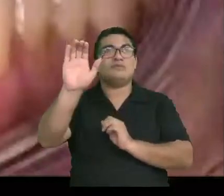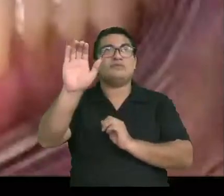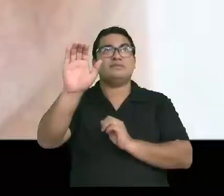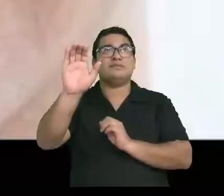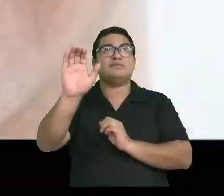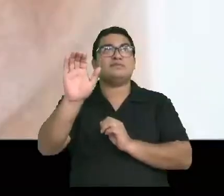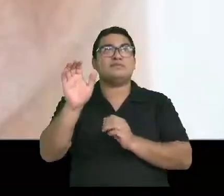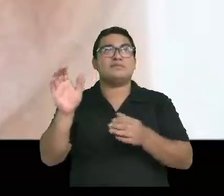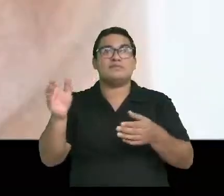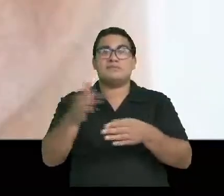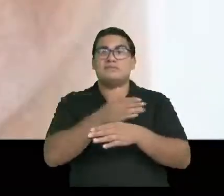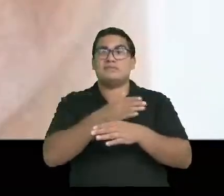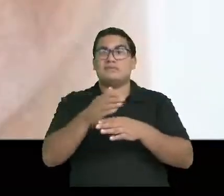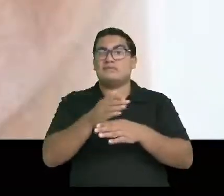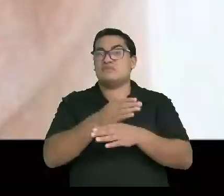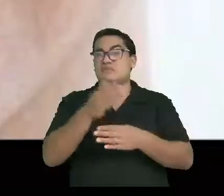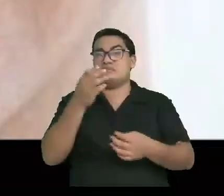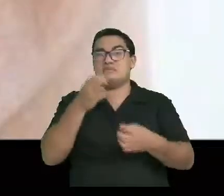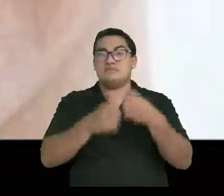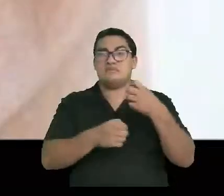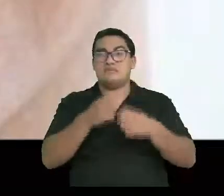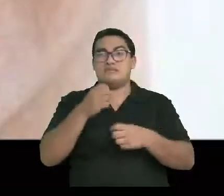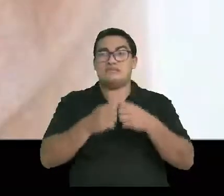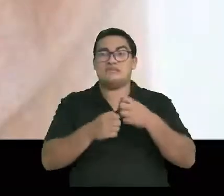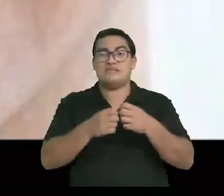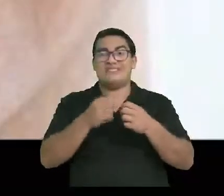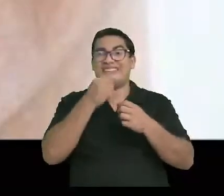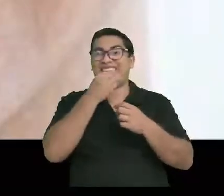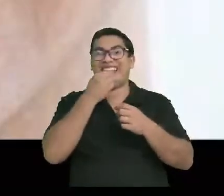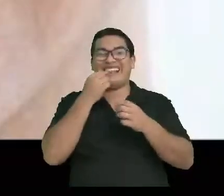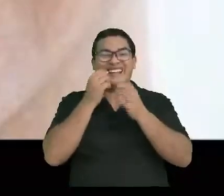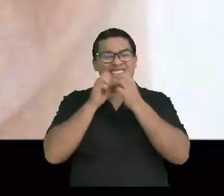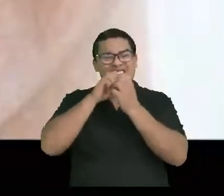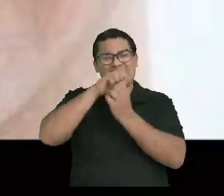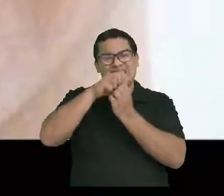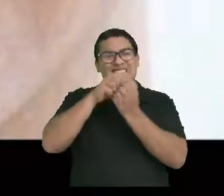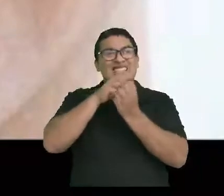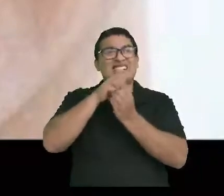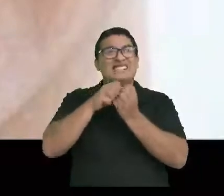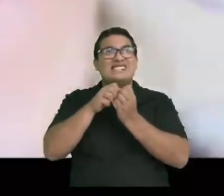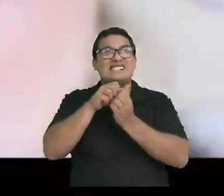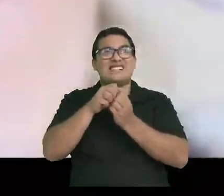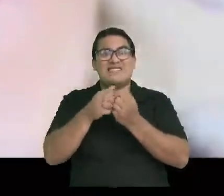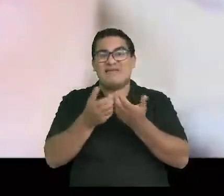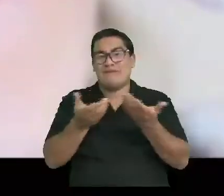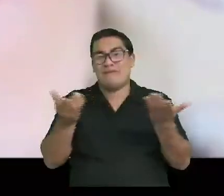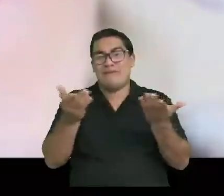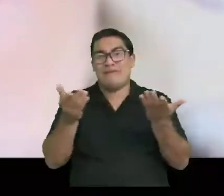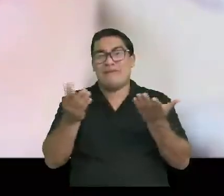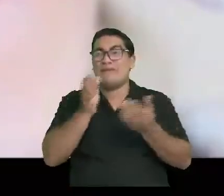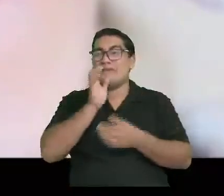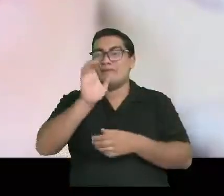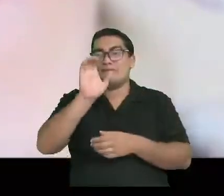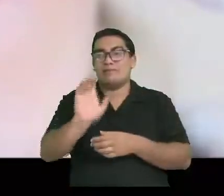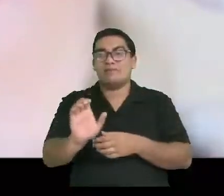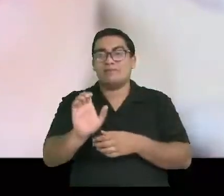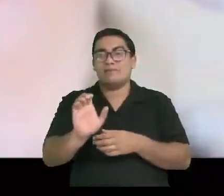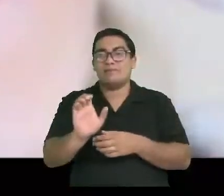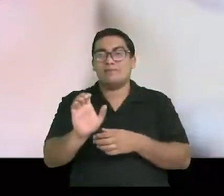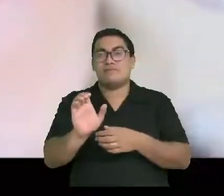hay discrepancia o no están parejos los dientes en ese momento. Entonces, inconscientemente el niño va a buscar